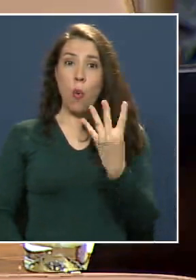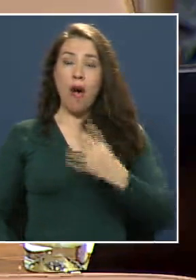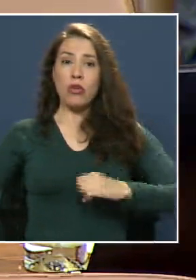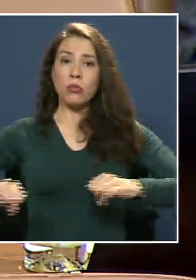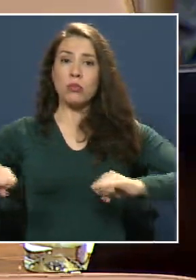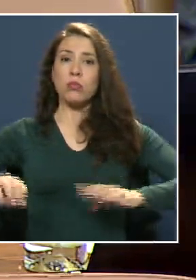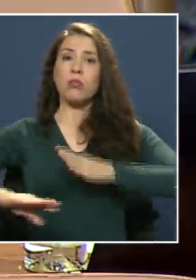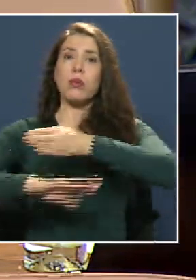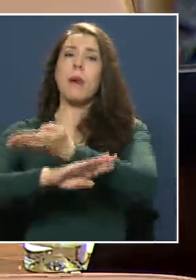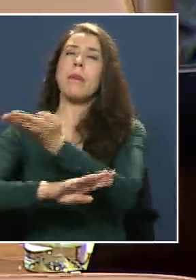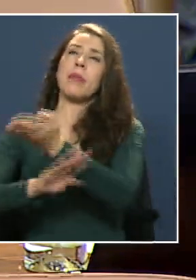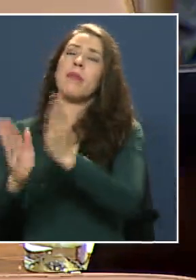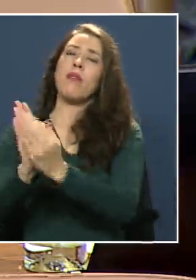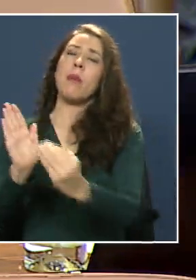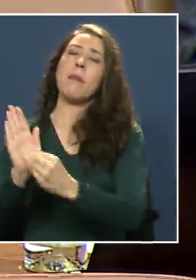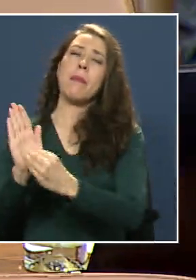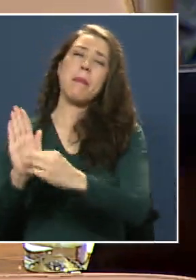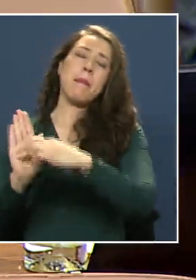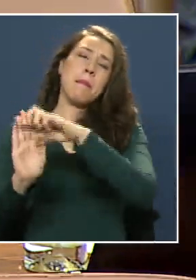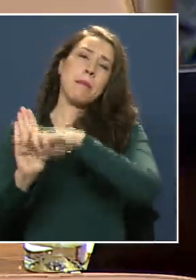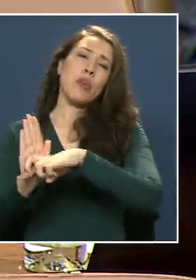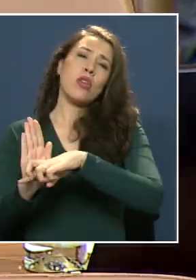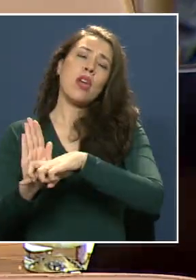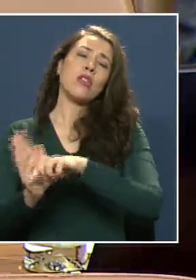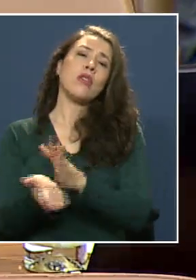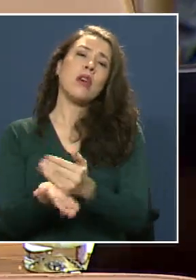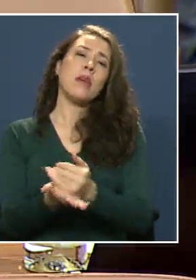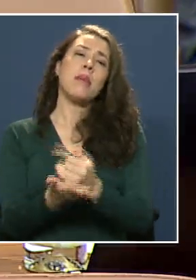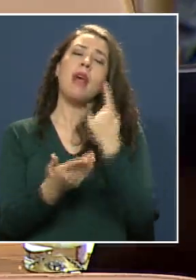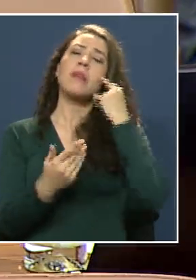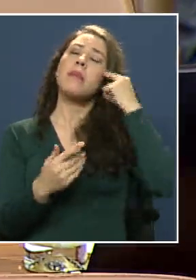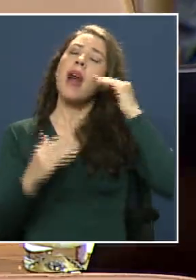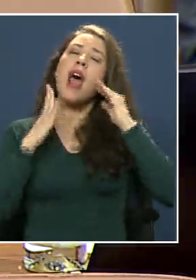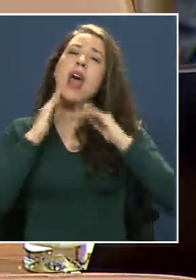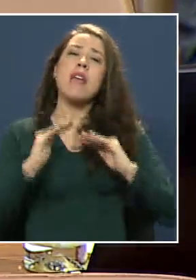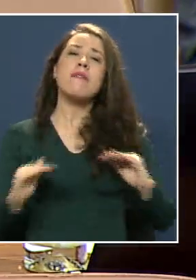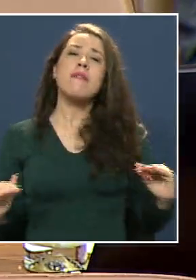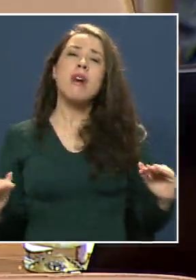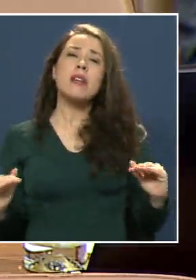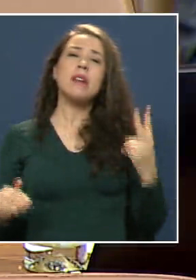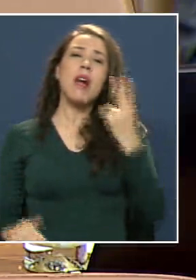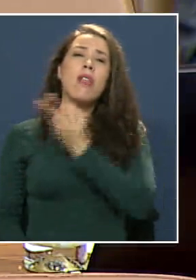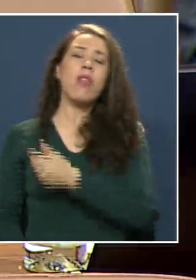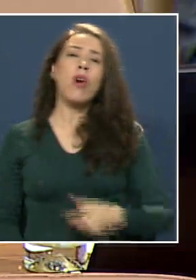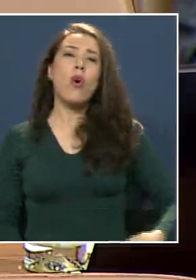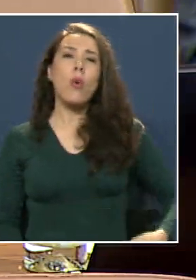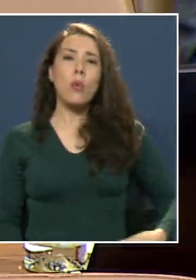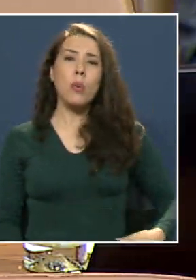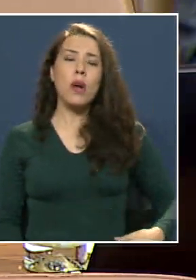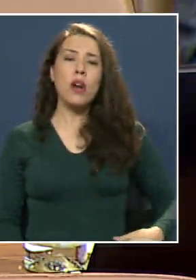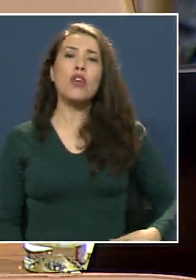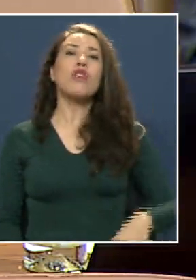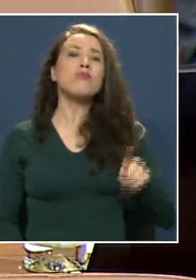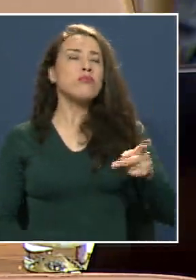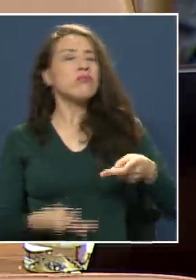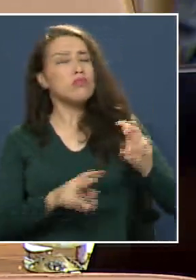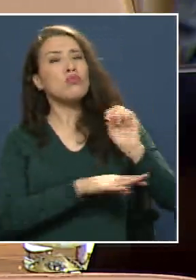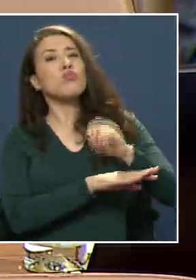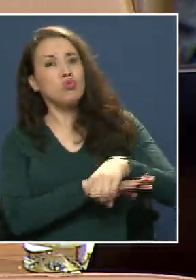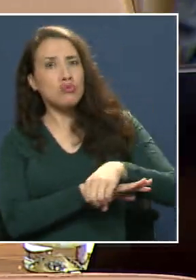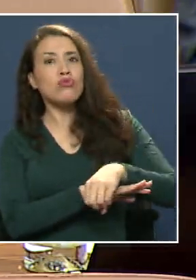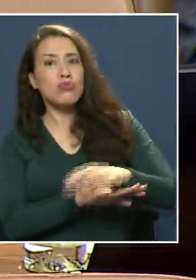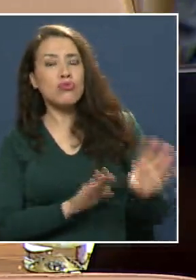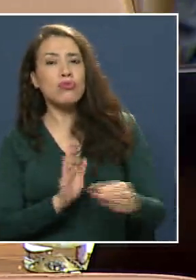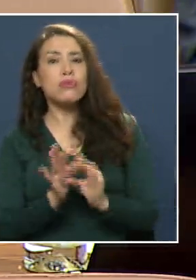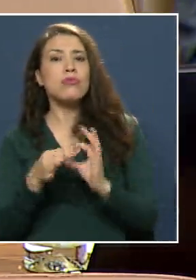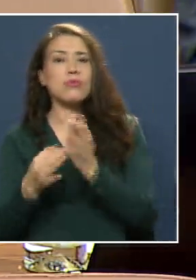pedirle que este proyecto se incluyera dentro de la agenda por la infancia del gobierno. Se incluyó. Agradecer